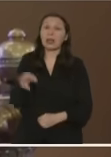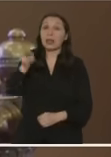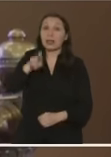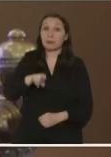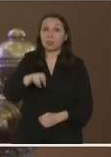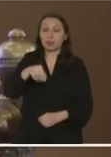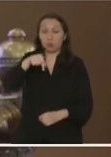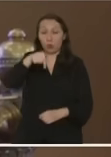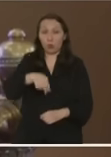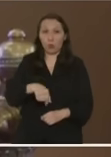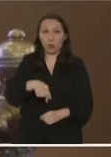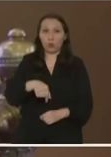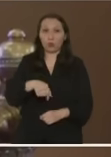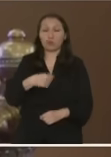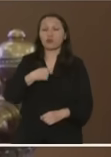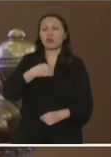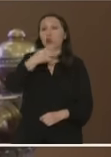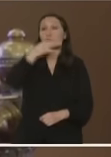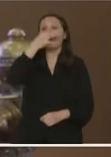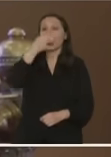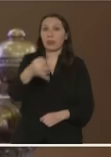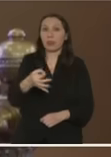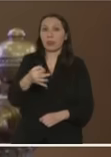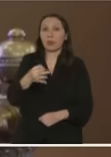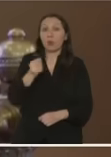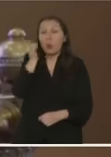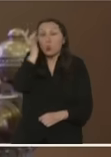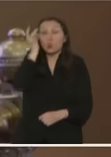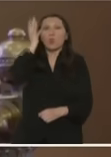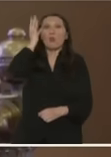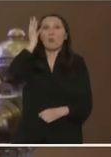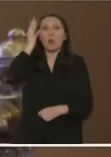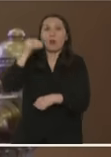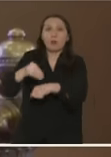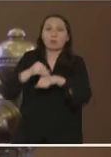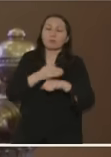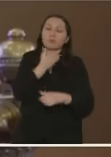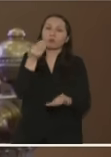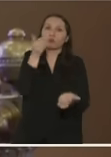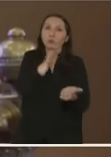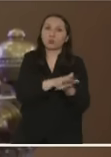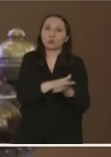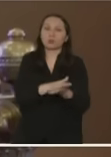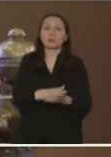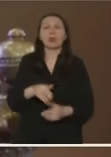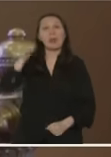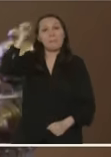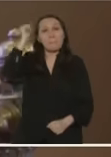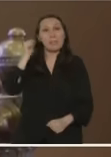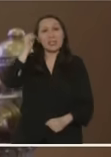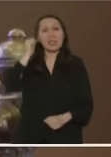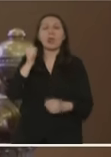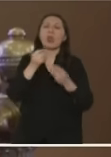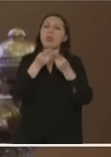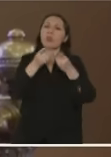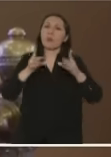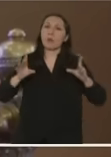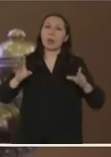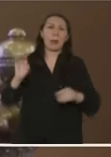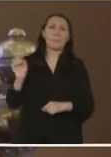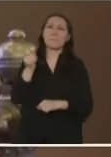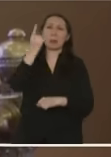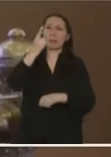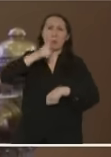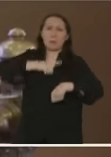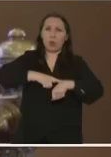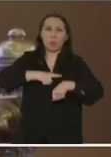Repito hoy lo que dije apenas supimos la noticia. Sebastián Piñera fue un demócrata desde la primera